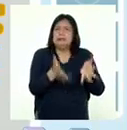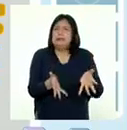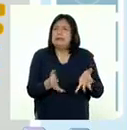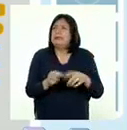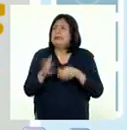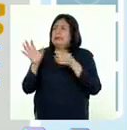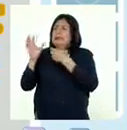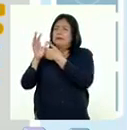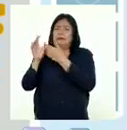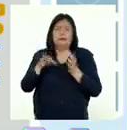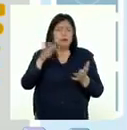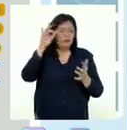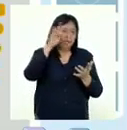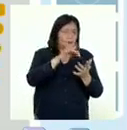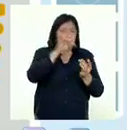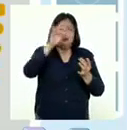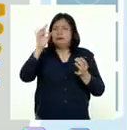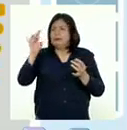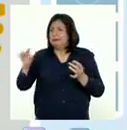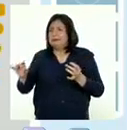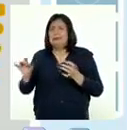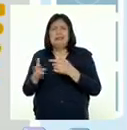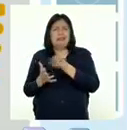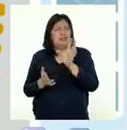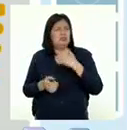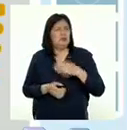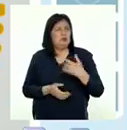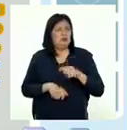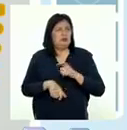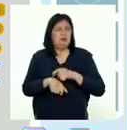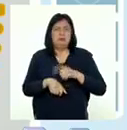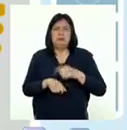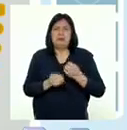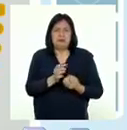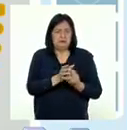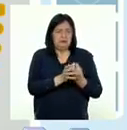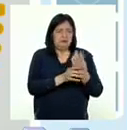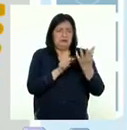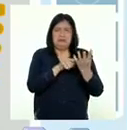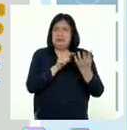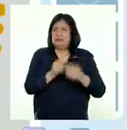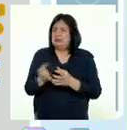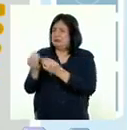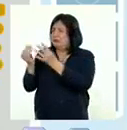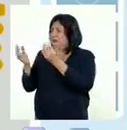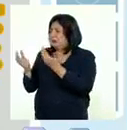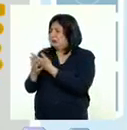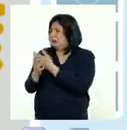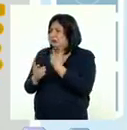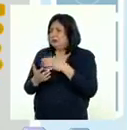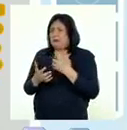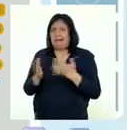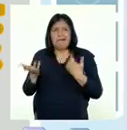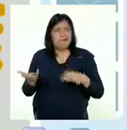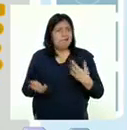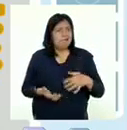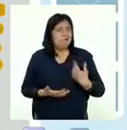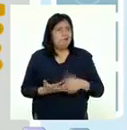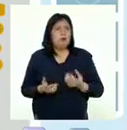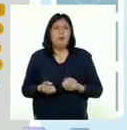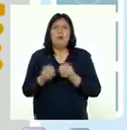a las mariposas sus polinizadoras. Los momentos de máxima floración y de abundancia de mariposas ahora se distancian